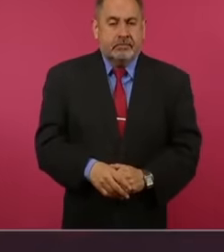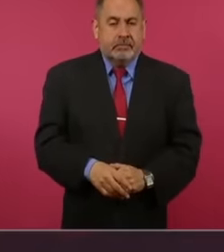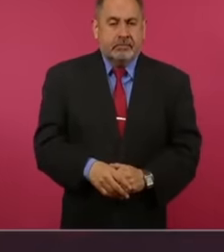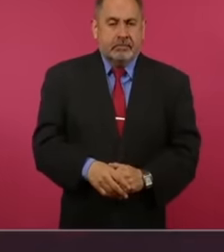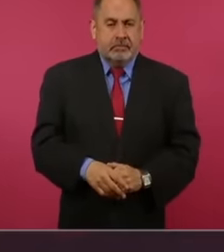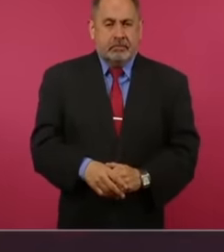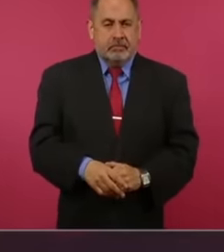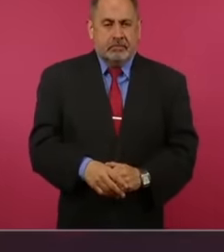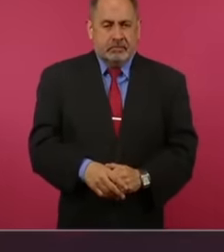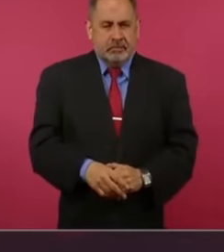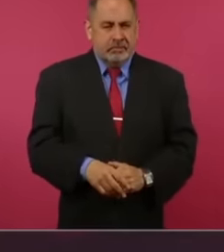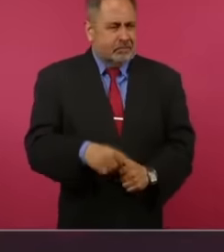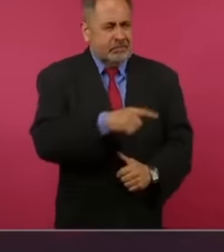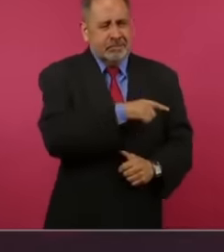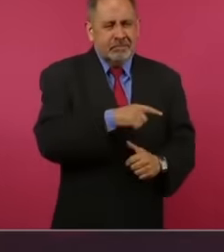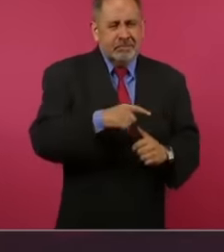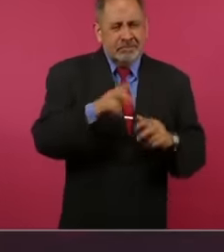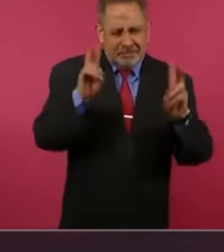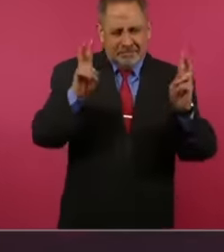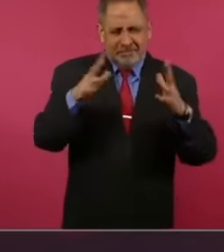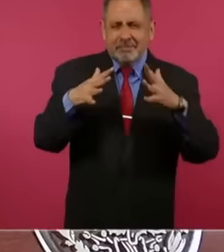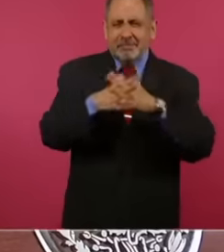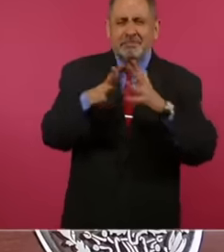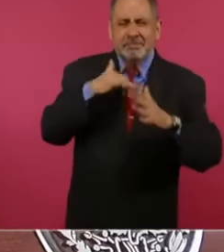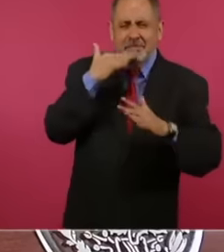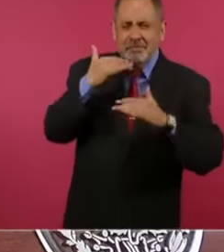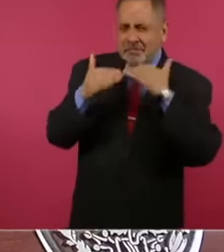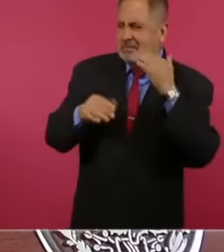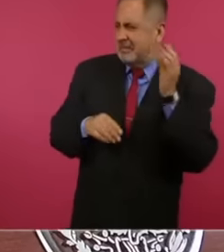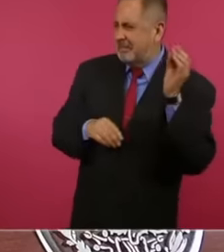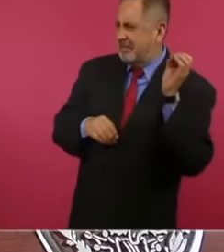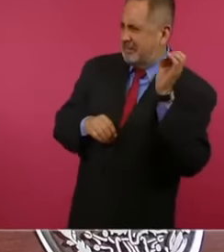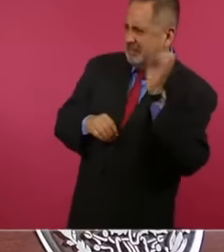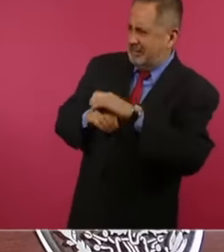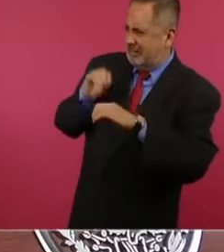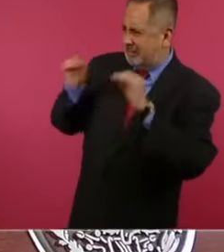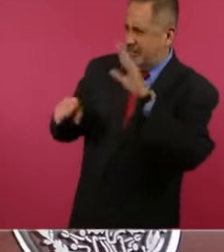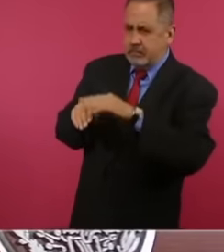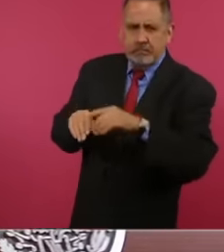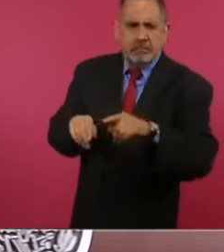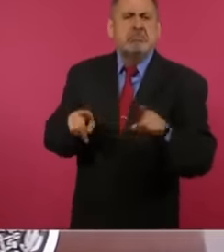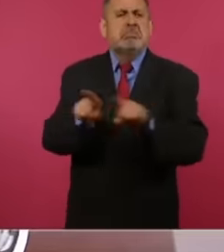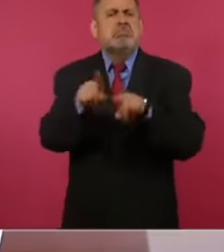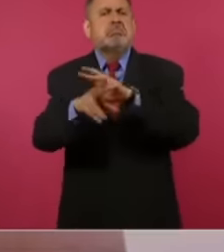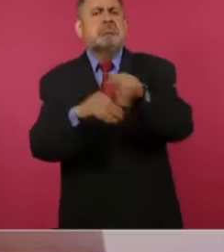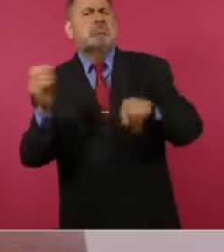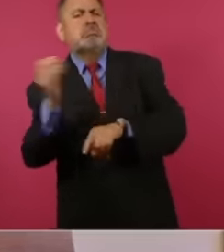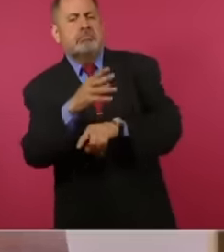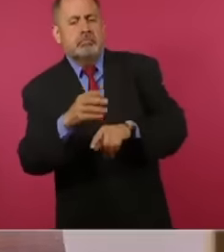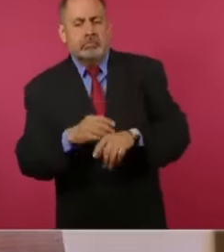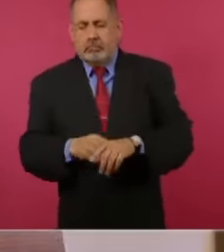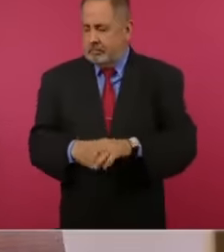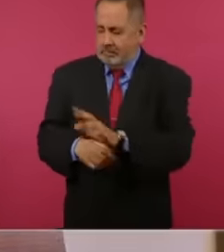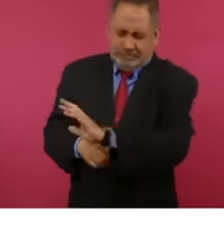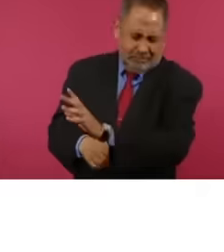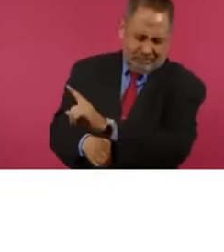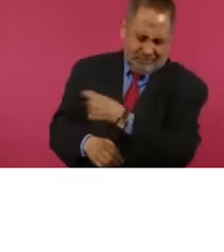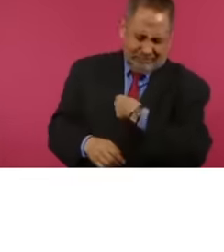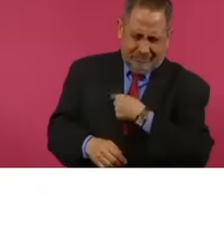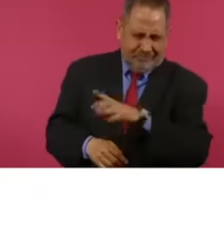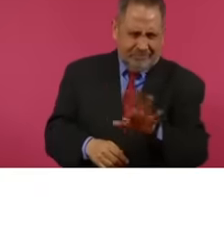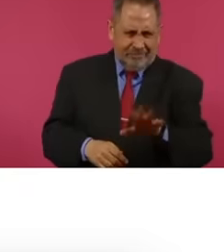y con toda la guerra sucia que hay? De los dos lados. No. Ay, sí,